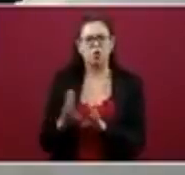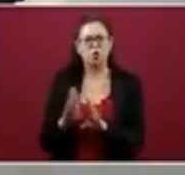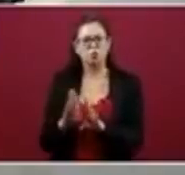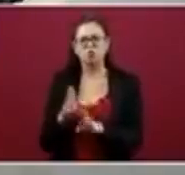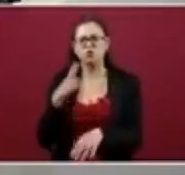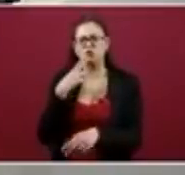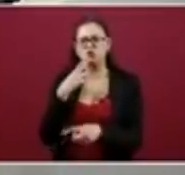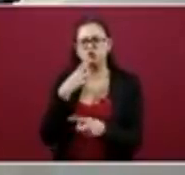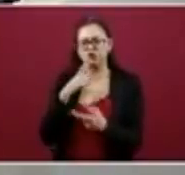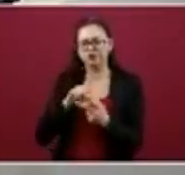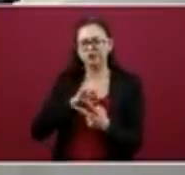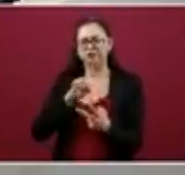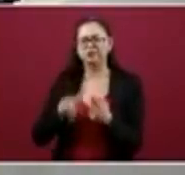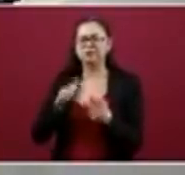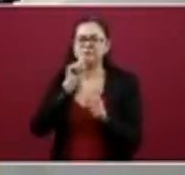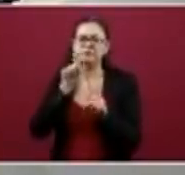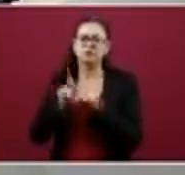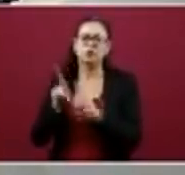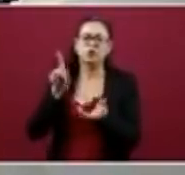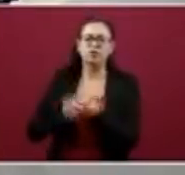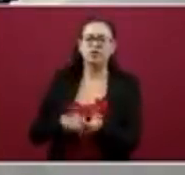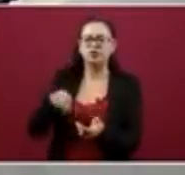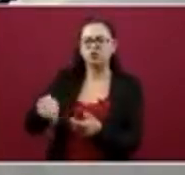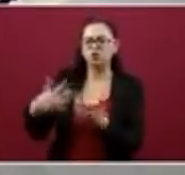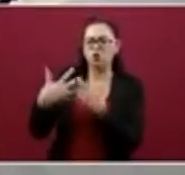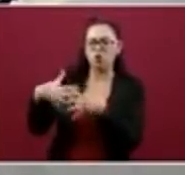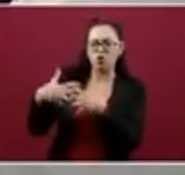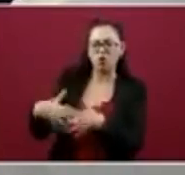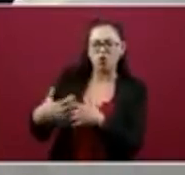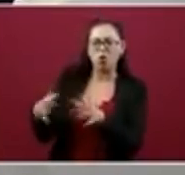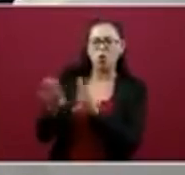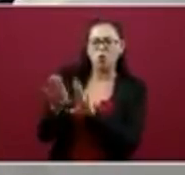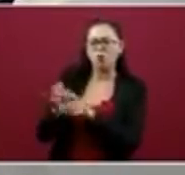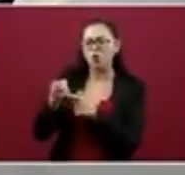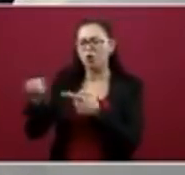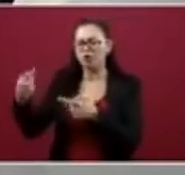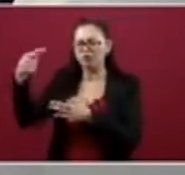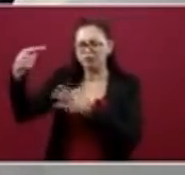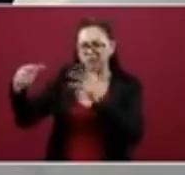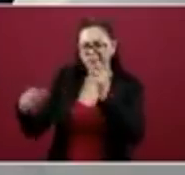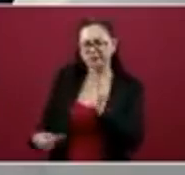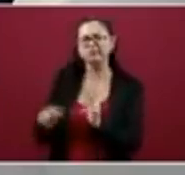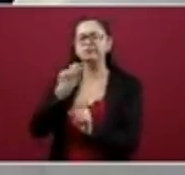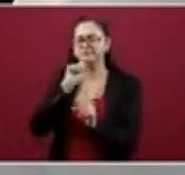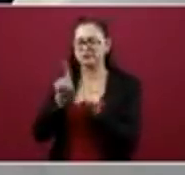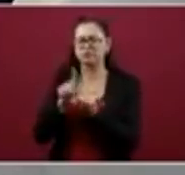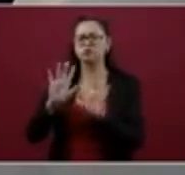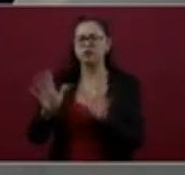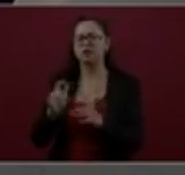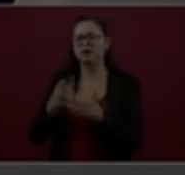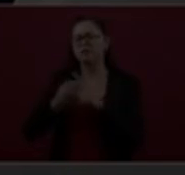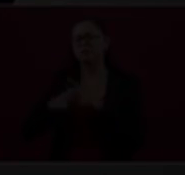que tiene que ver con el funcionamiento de la Guardia Nacional. Con información de Verónica Torres Lizama, Notimex.